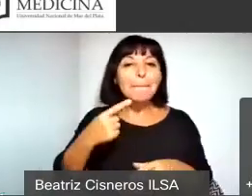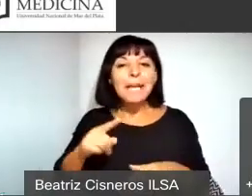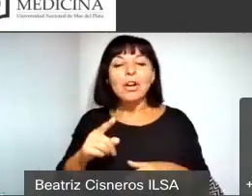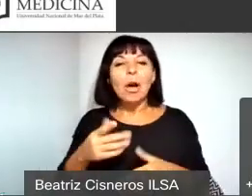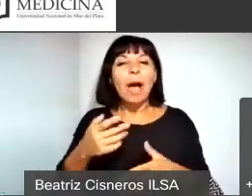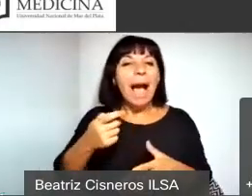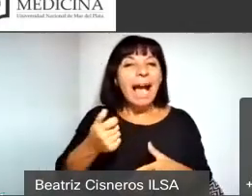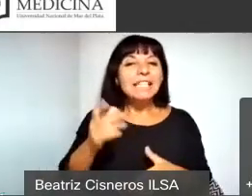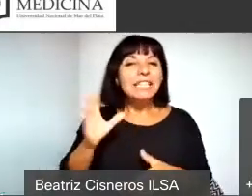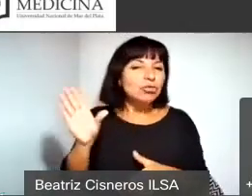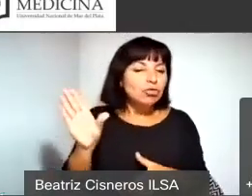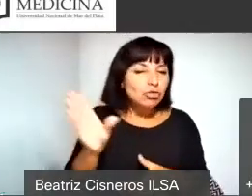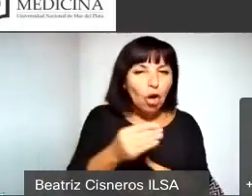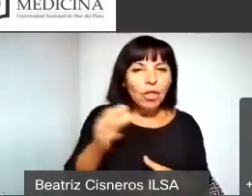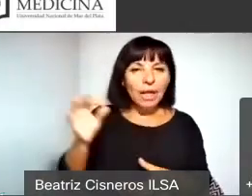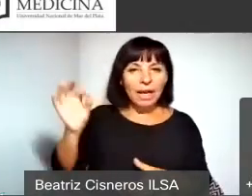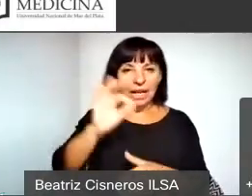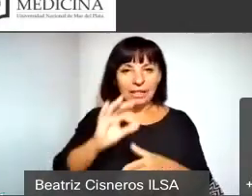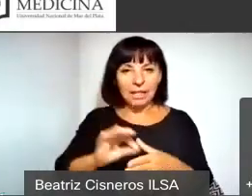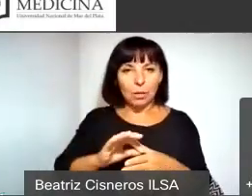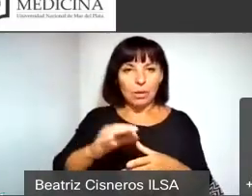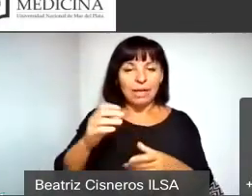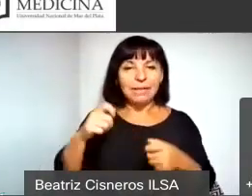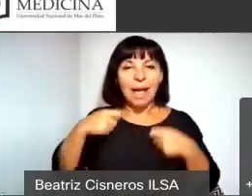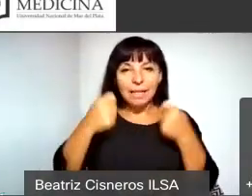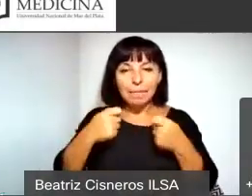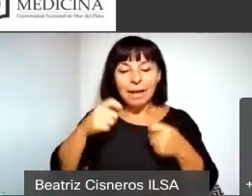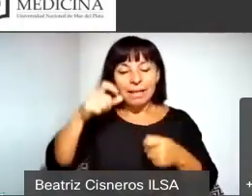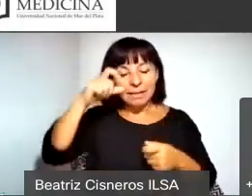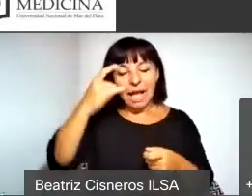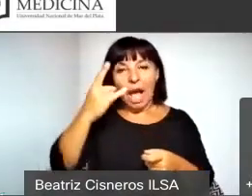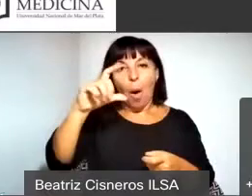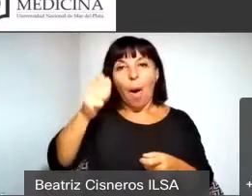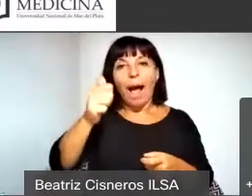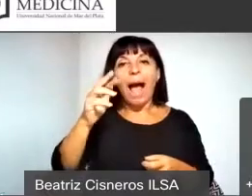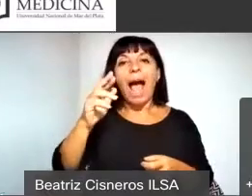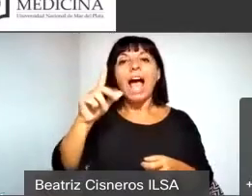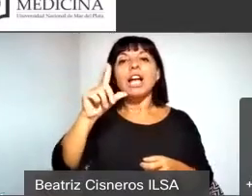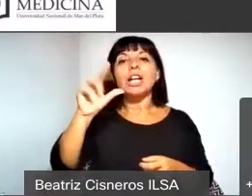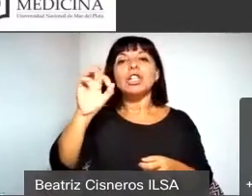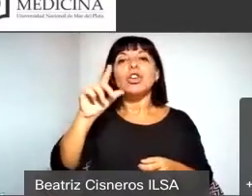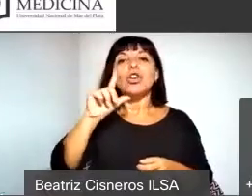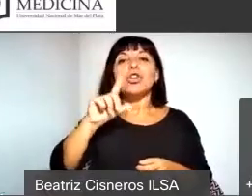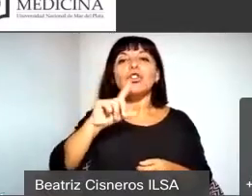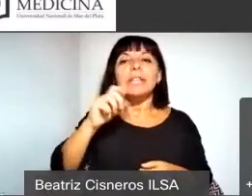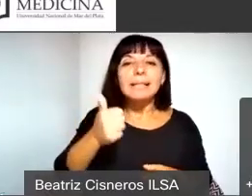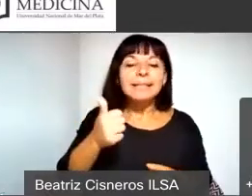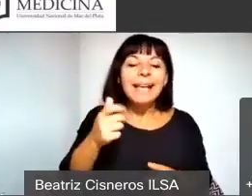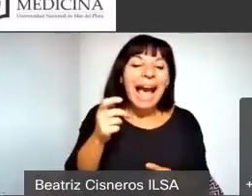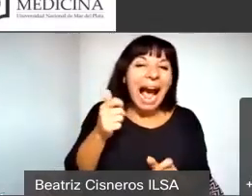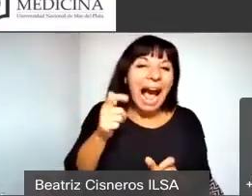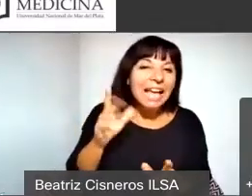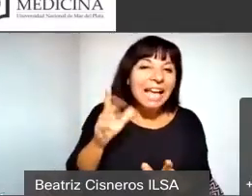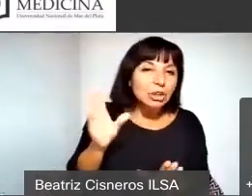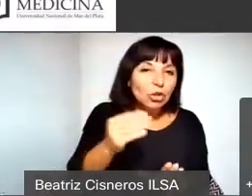todas las células, ¿sí? Animales eucariotas. No digo todas, digo casi todas.